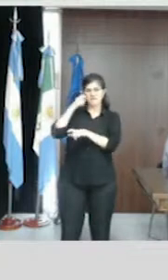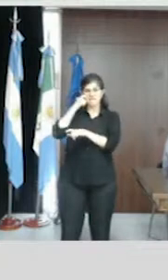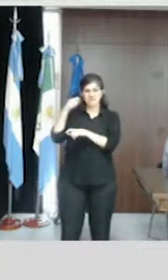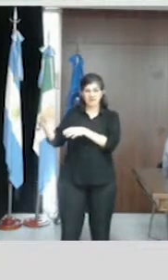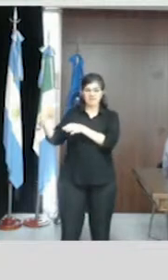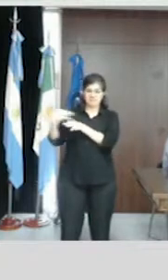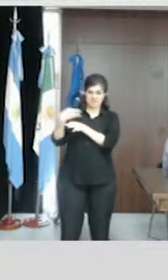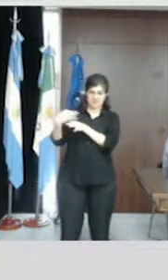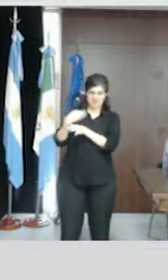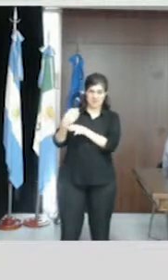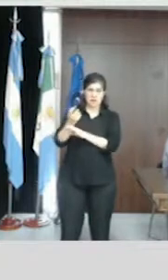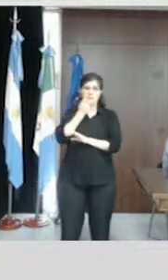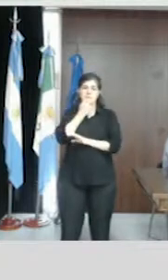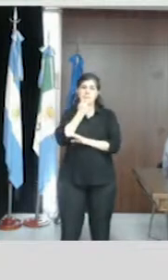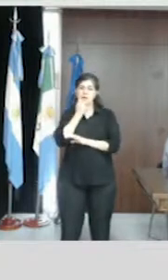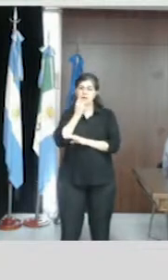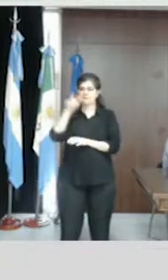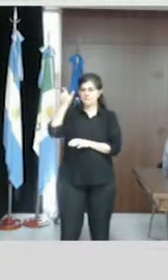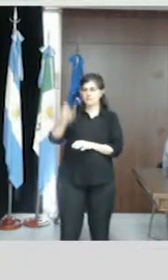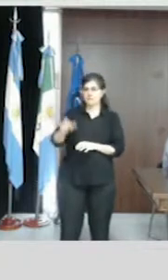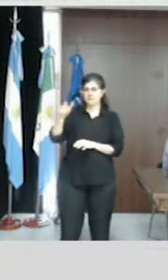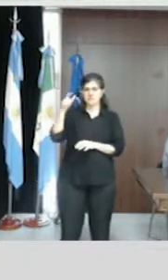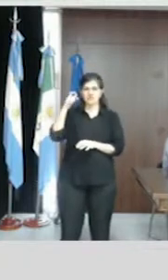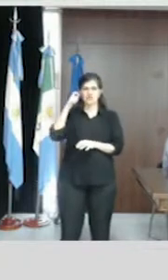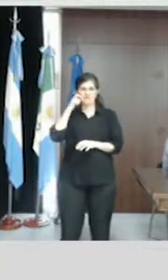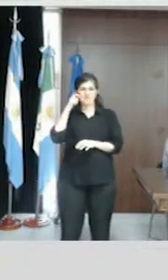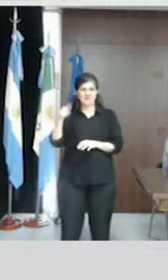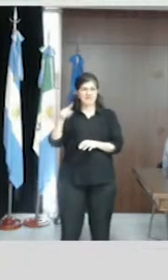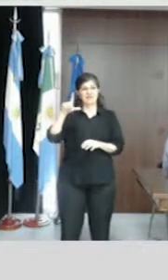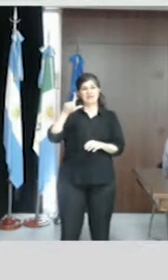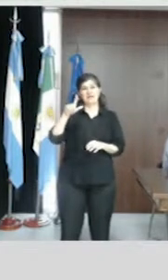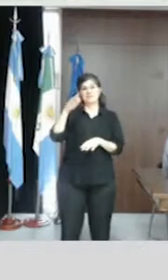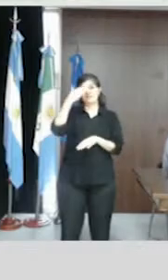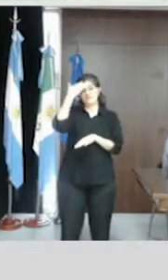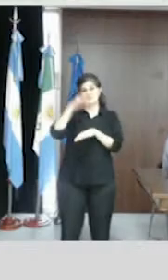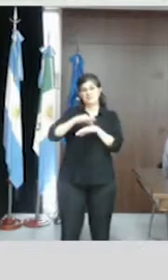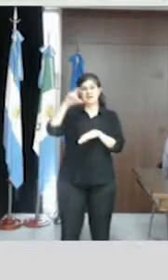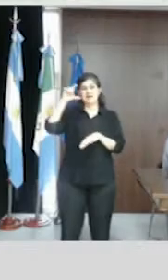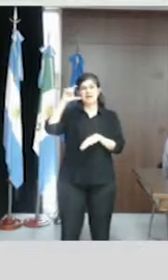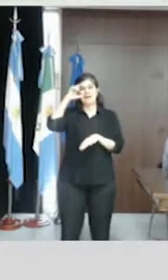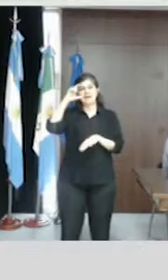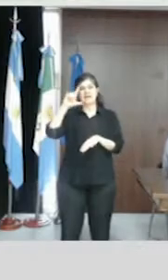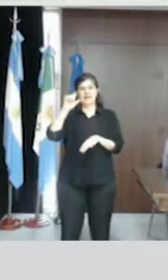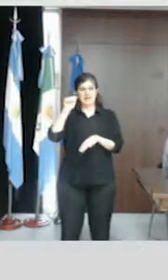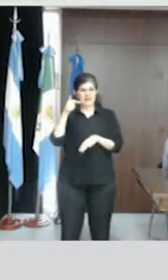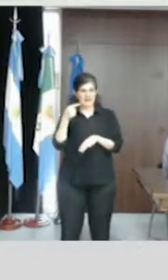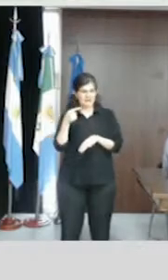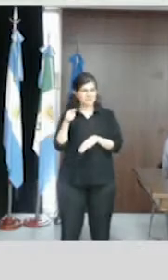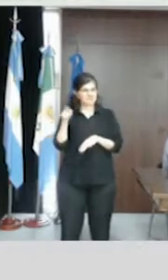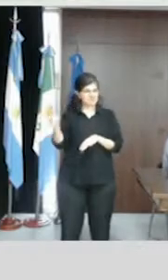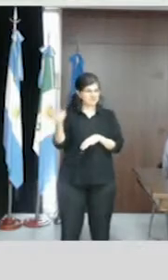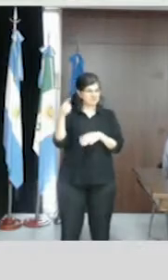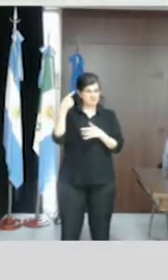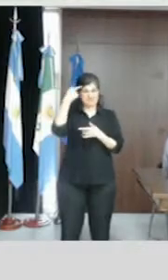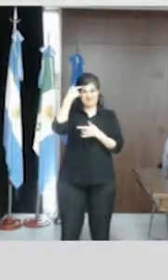un paciente que tenía ELA, esclerosis lateral amiotrófica, fue un maestro increíble, porque yo me